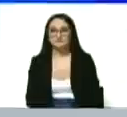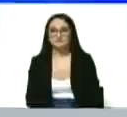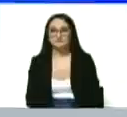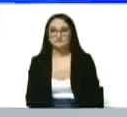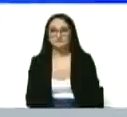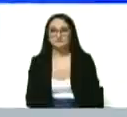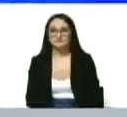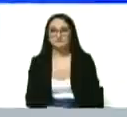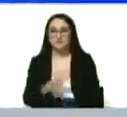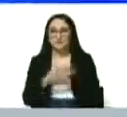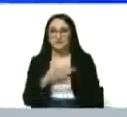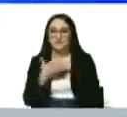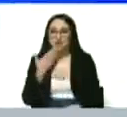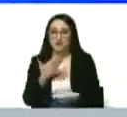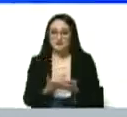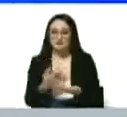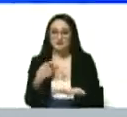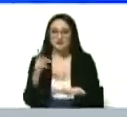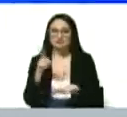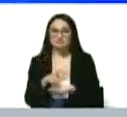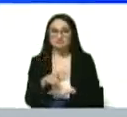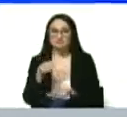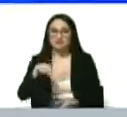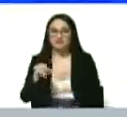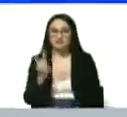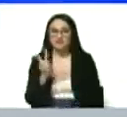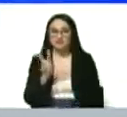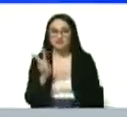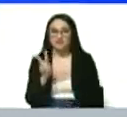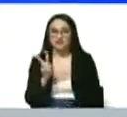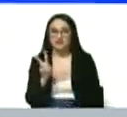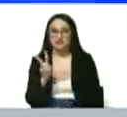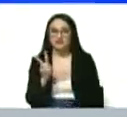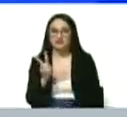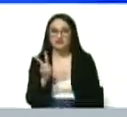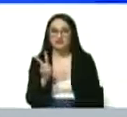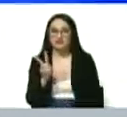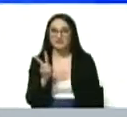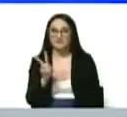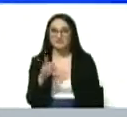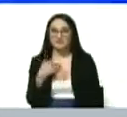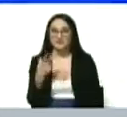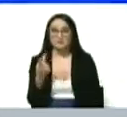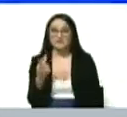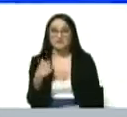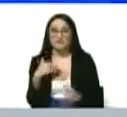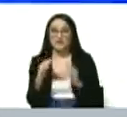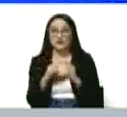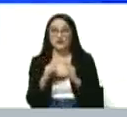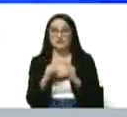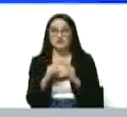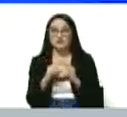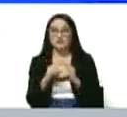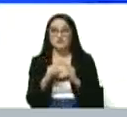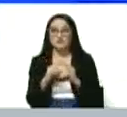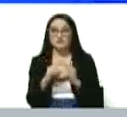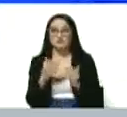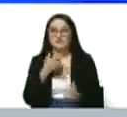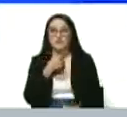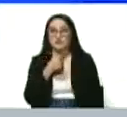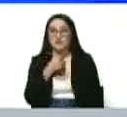Estoy muy agradecido de poder estar en este gran país, al que considero mi segunda casa. Me